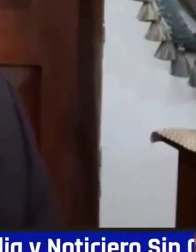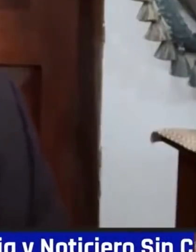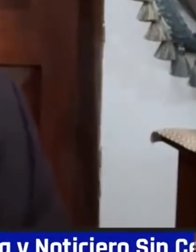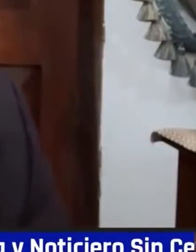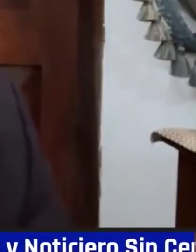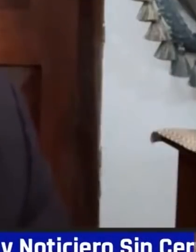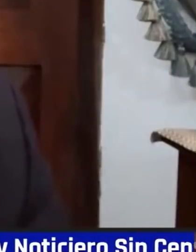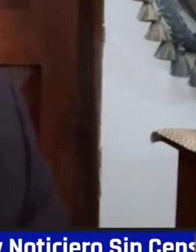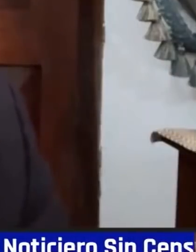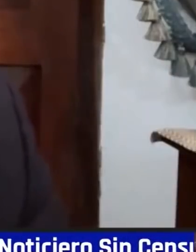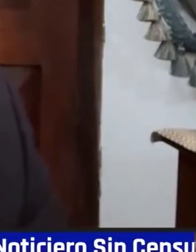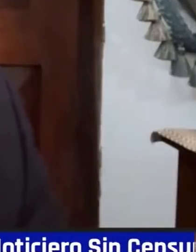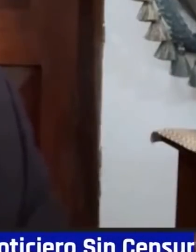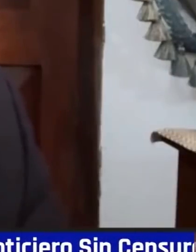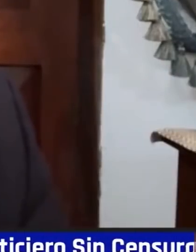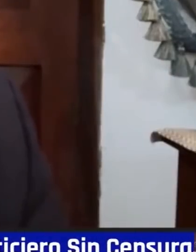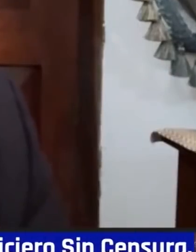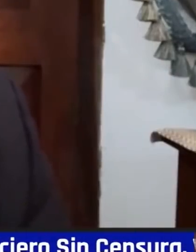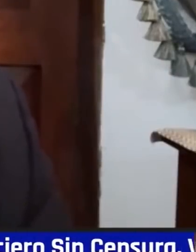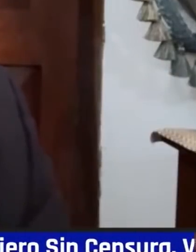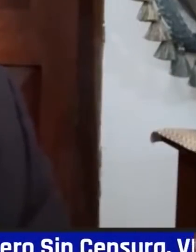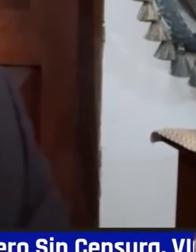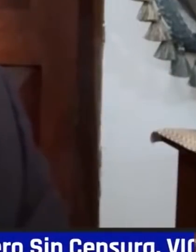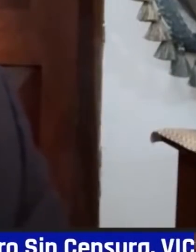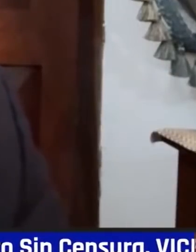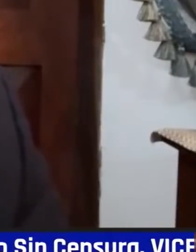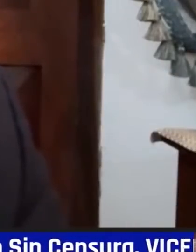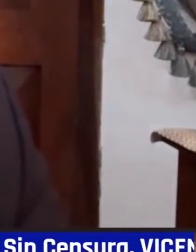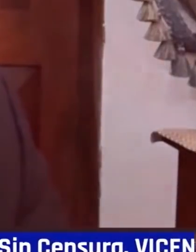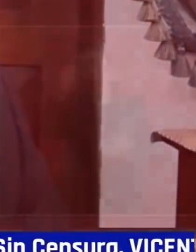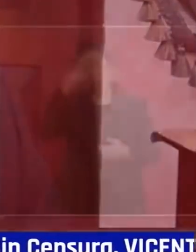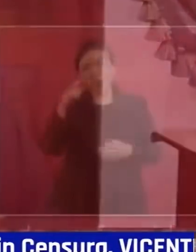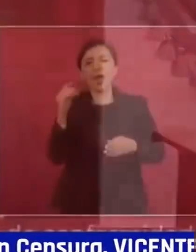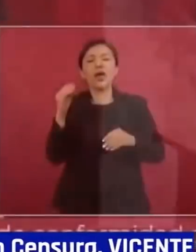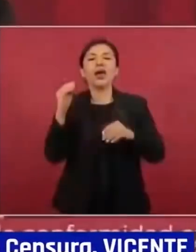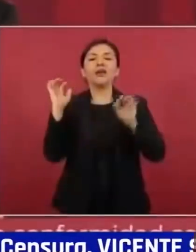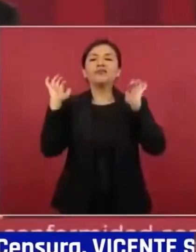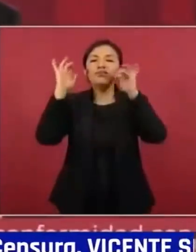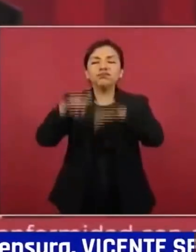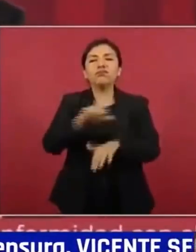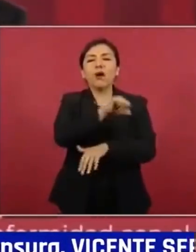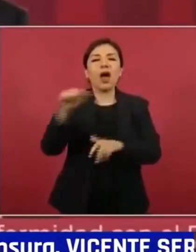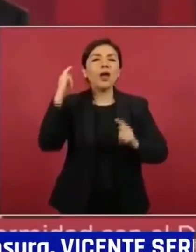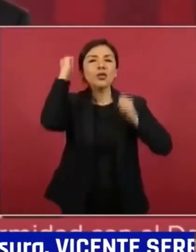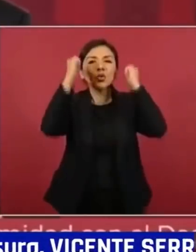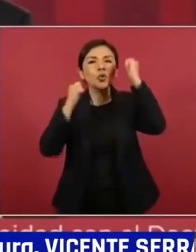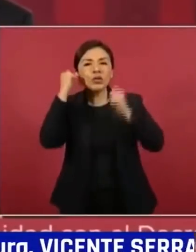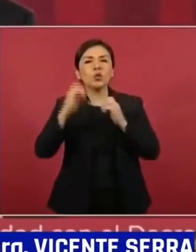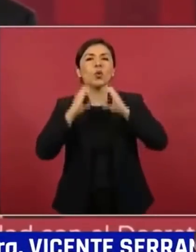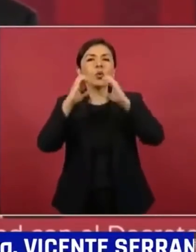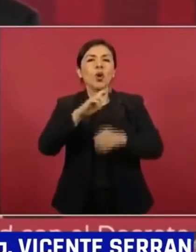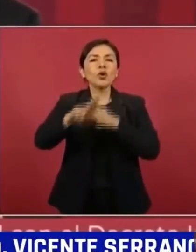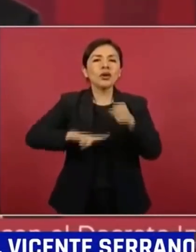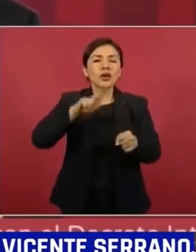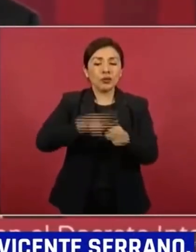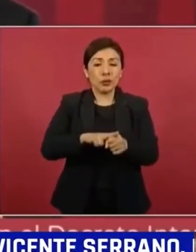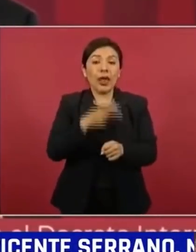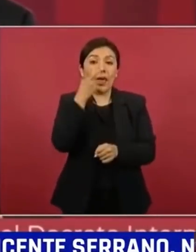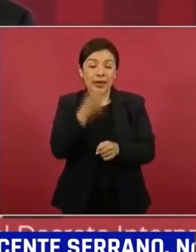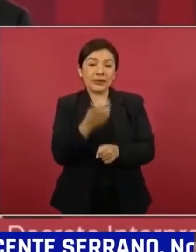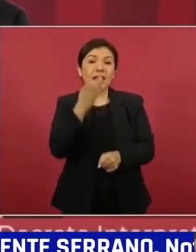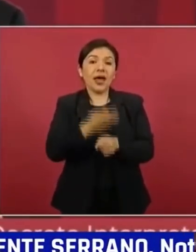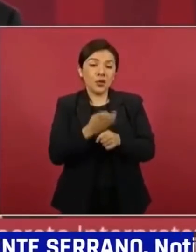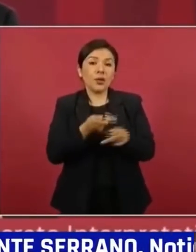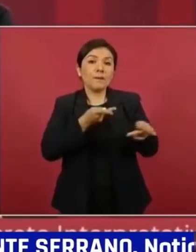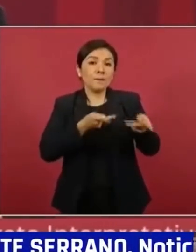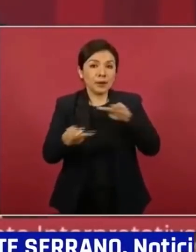tiene bien fildeados el presidente, ahora le juegan al tonto. Sergio Sarmiento escribe: 7 de